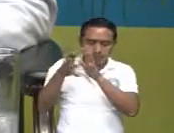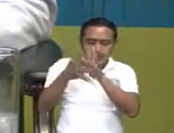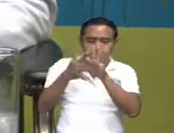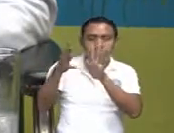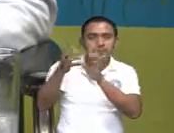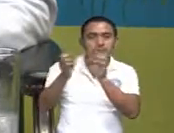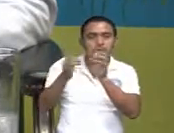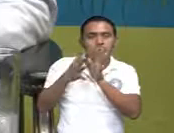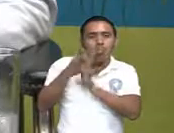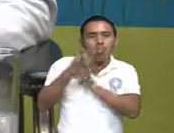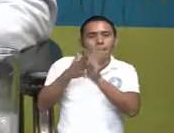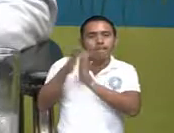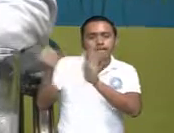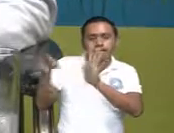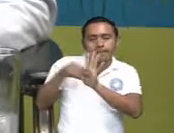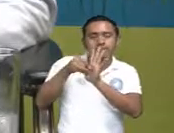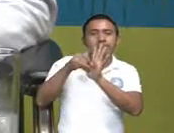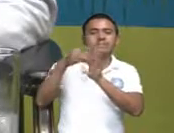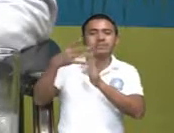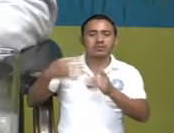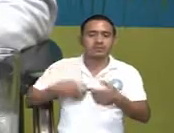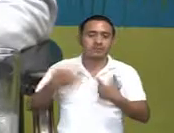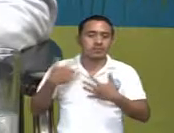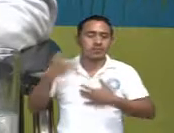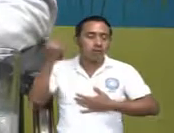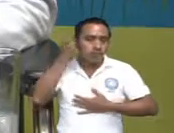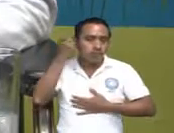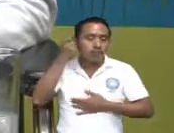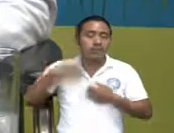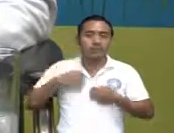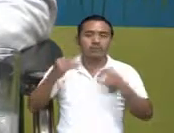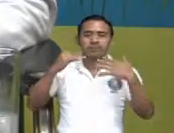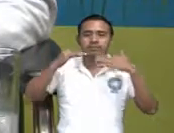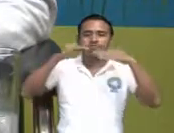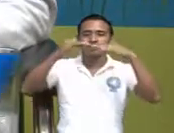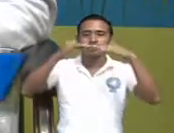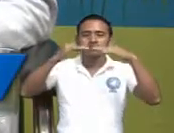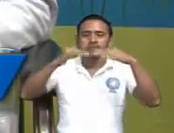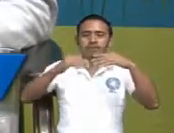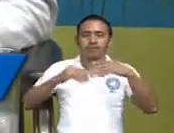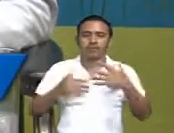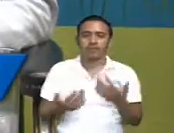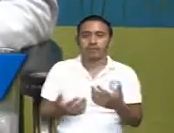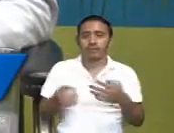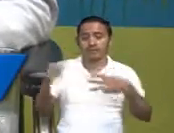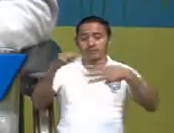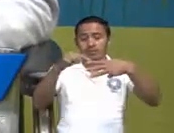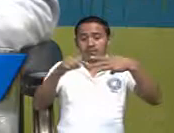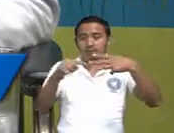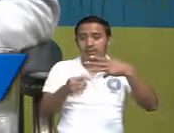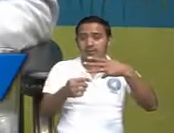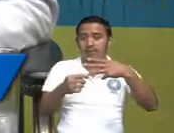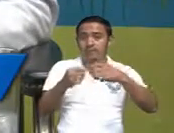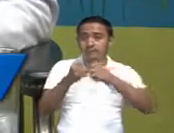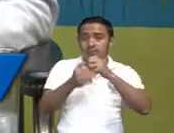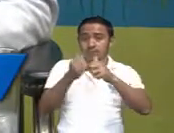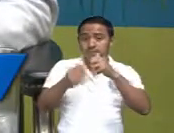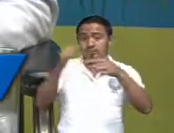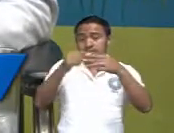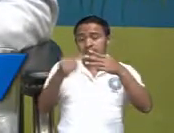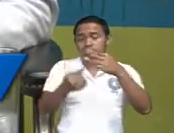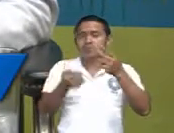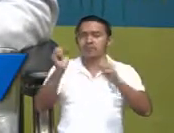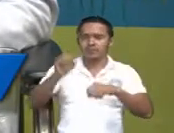audición y del equilibrio la alteración de cualquiera de estas estructuras puede provocar